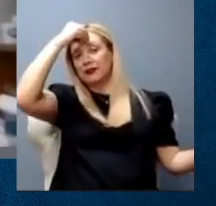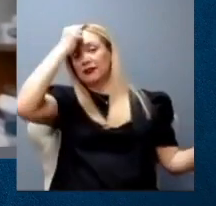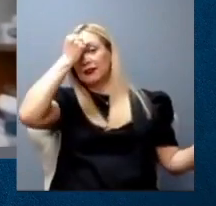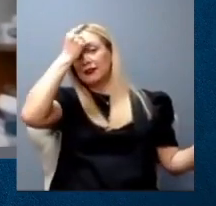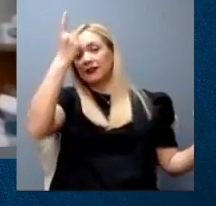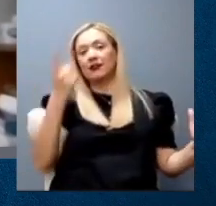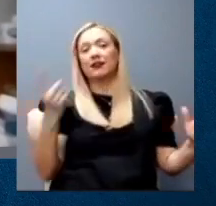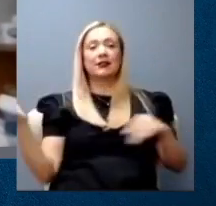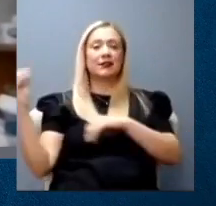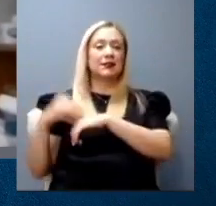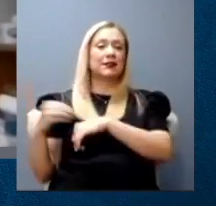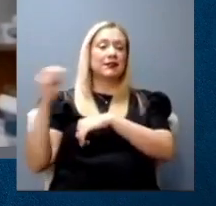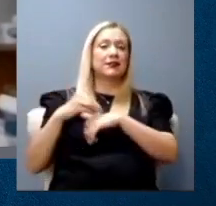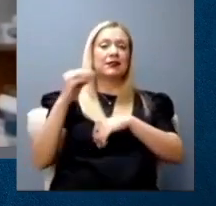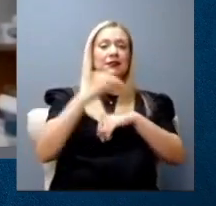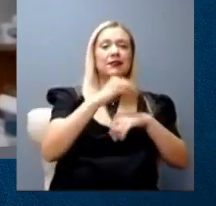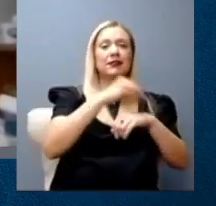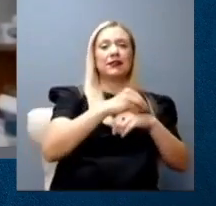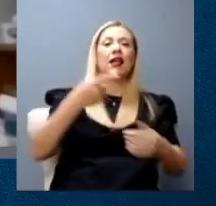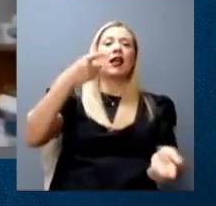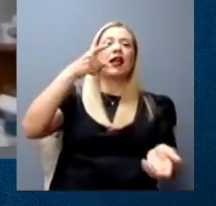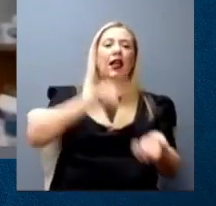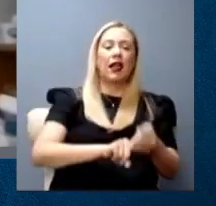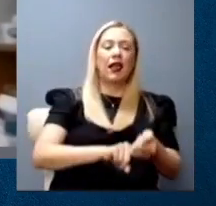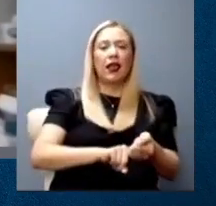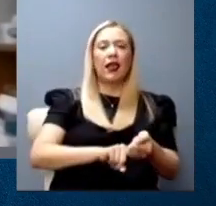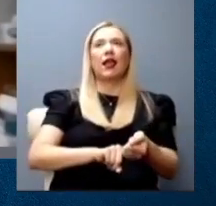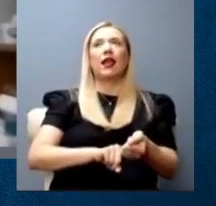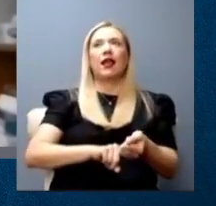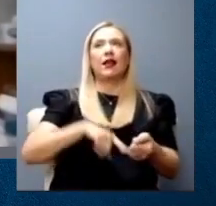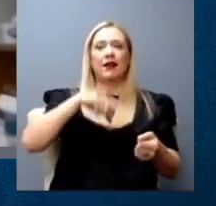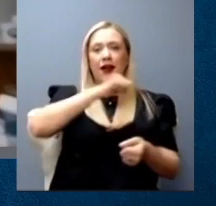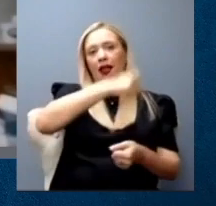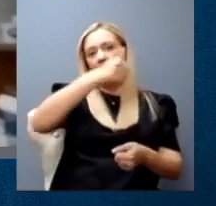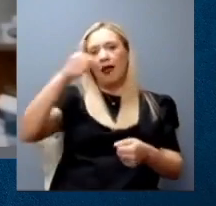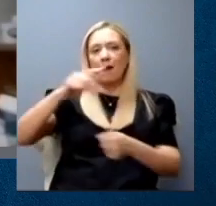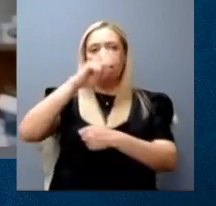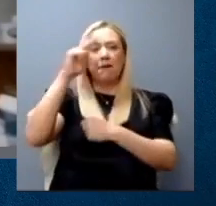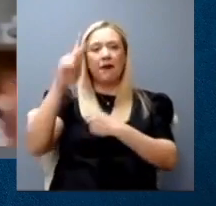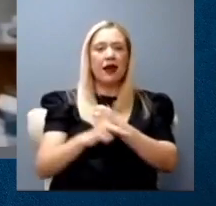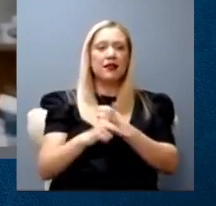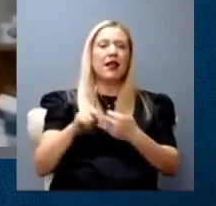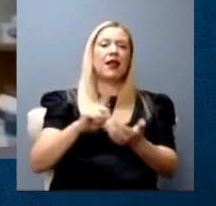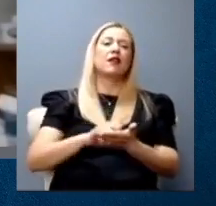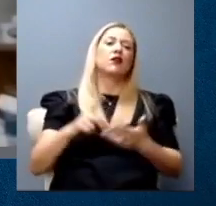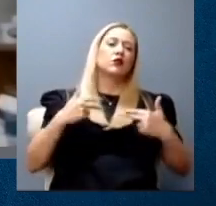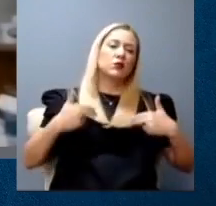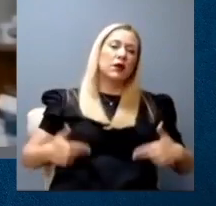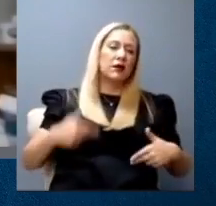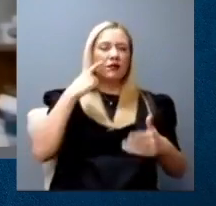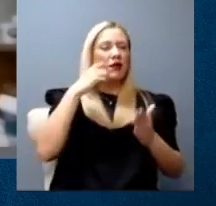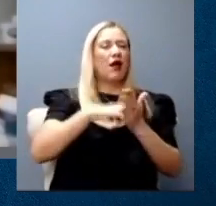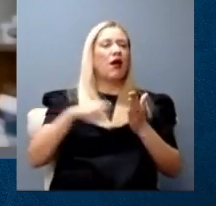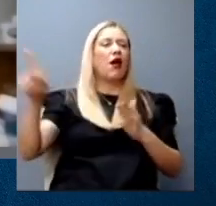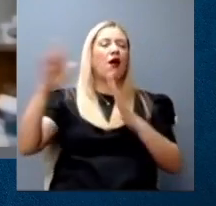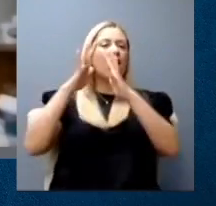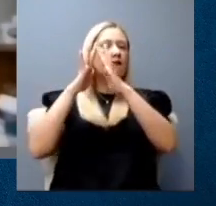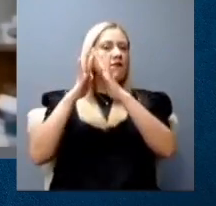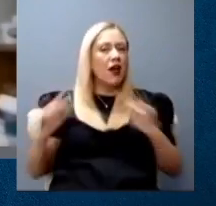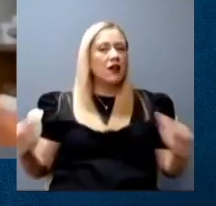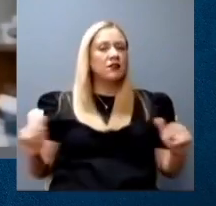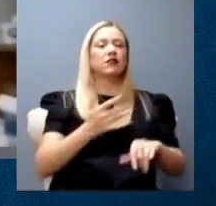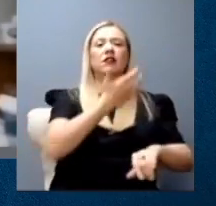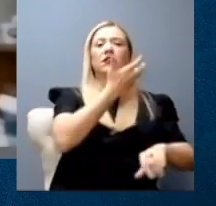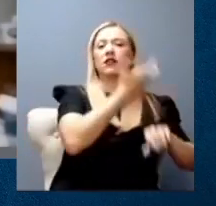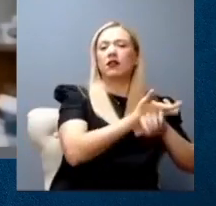al interior de varios de los modelos internos en materia de derechos humanos. Pensemos en el modelo francés, en el modelo